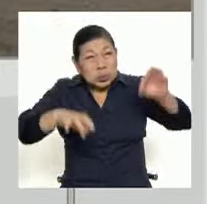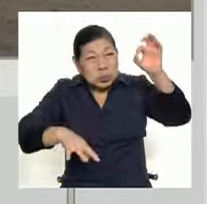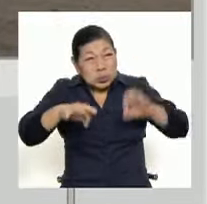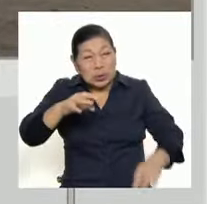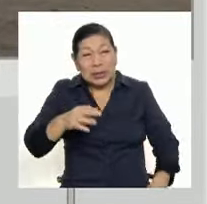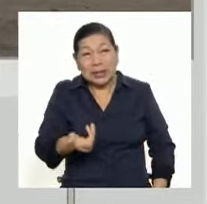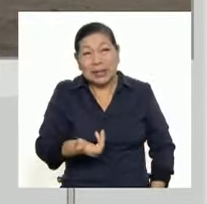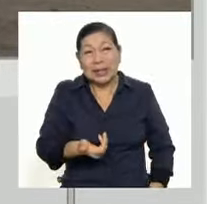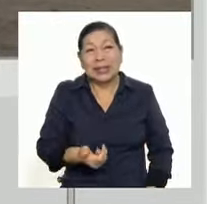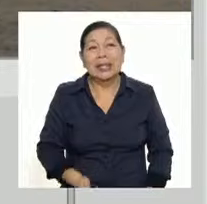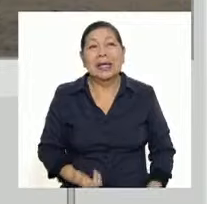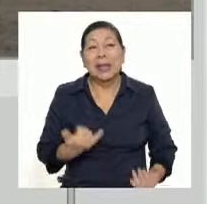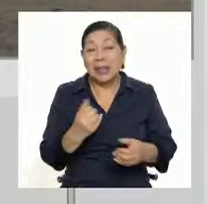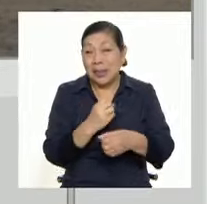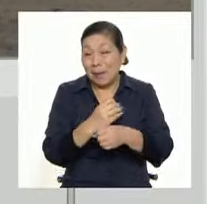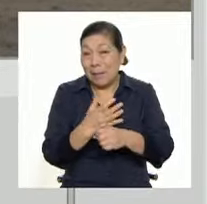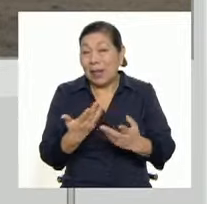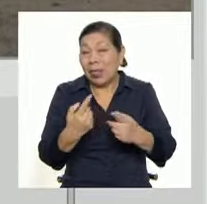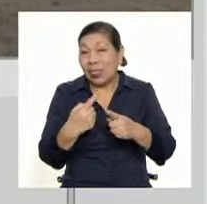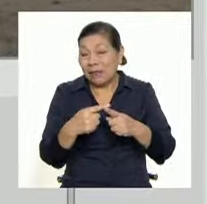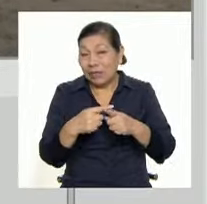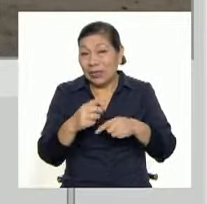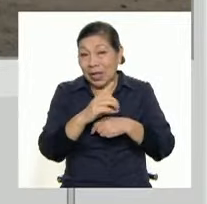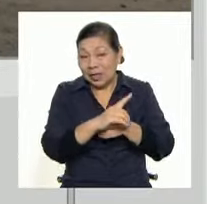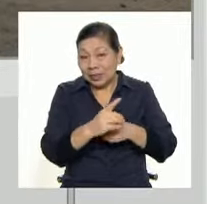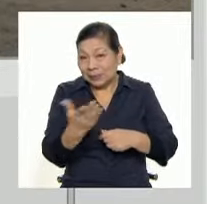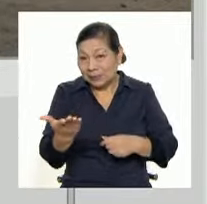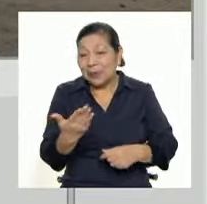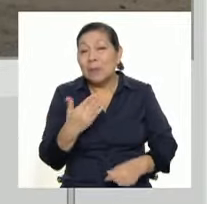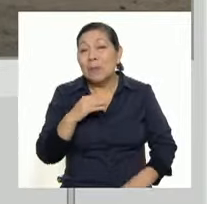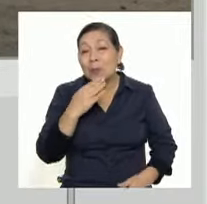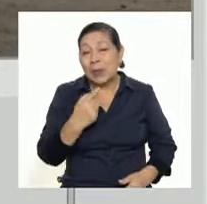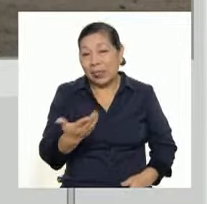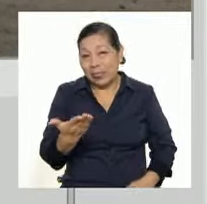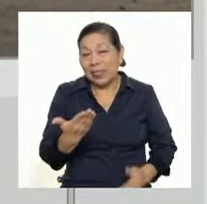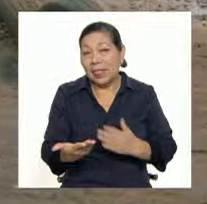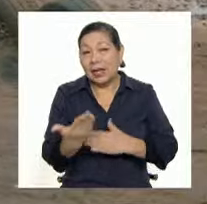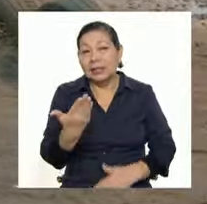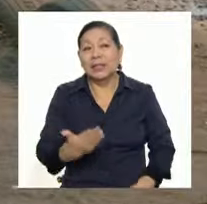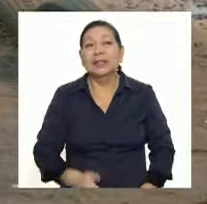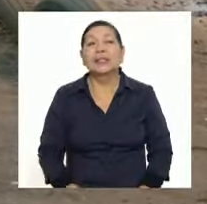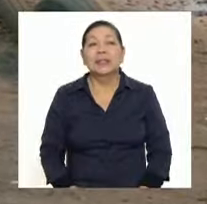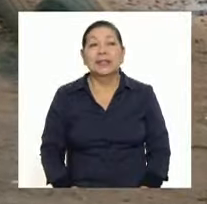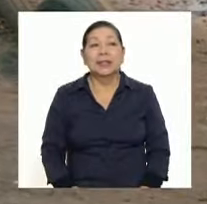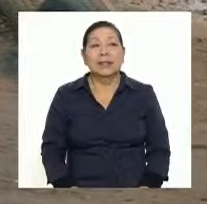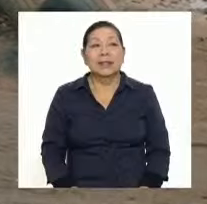ejemplo, se ha registrado esta madrugada en diversos distritos. Adelante contigo, Diana. Buenos días. Diana.